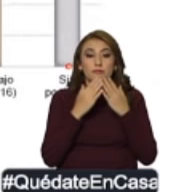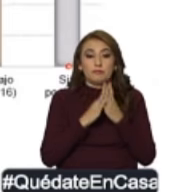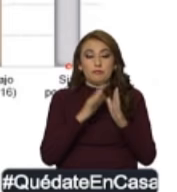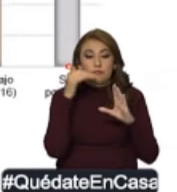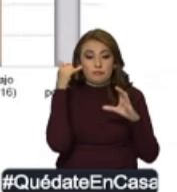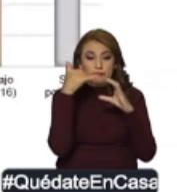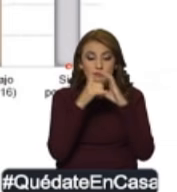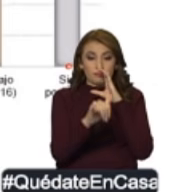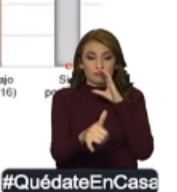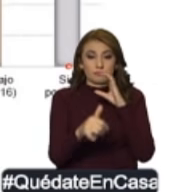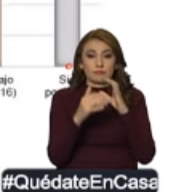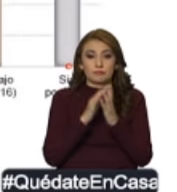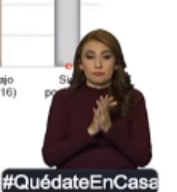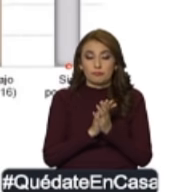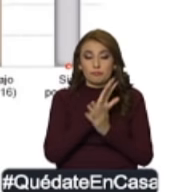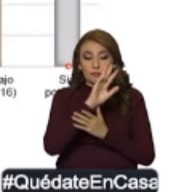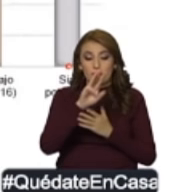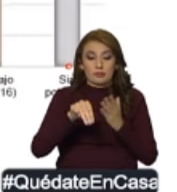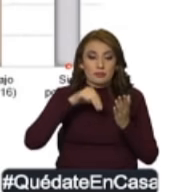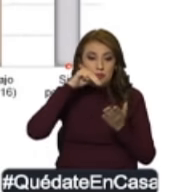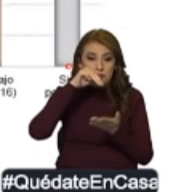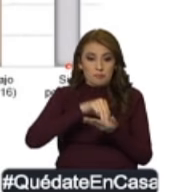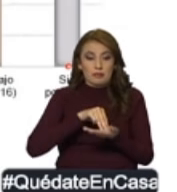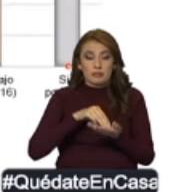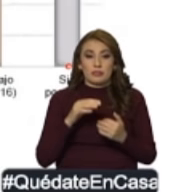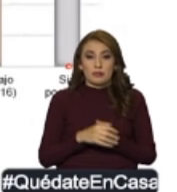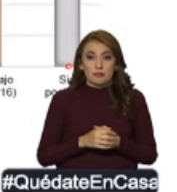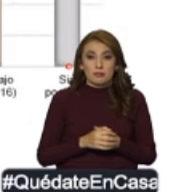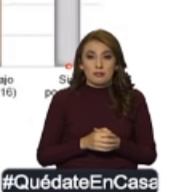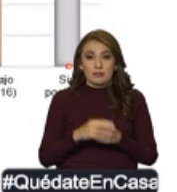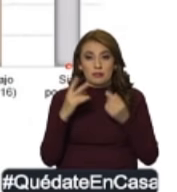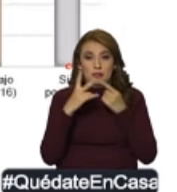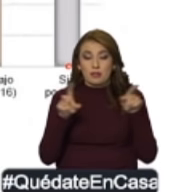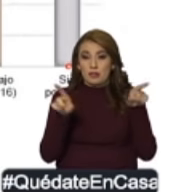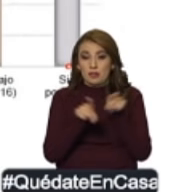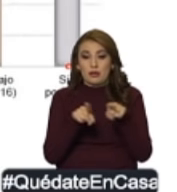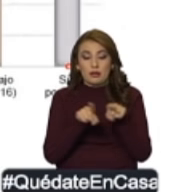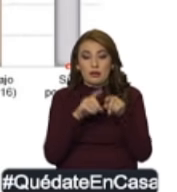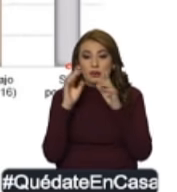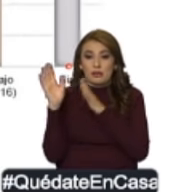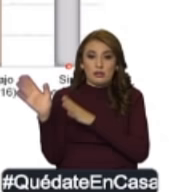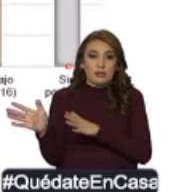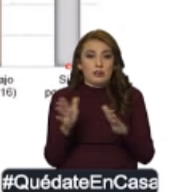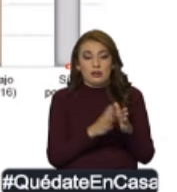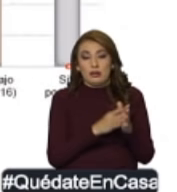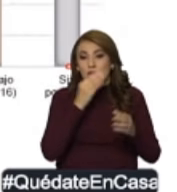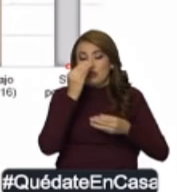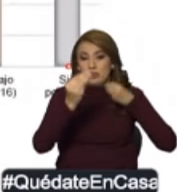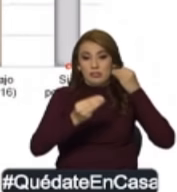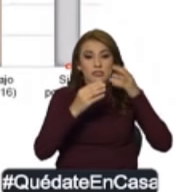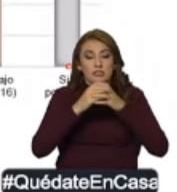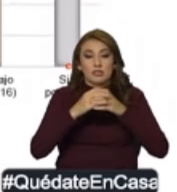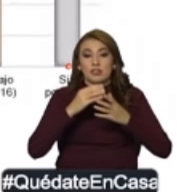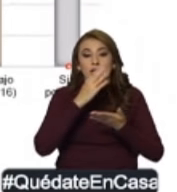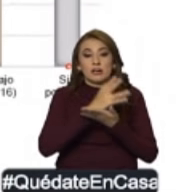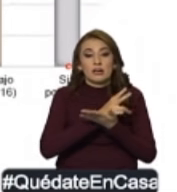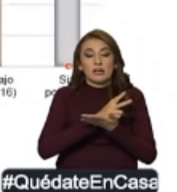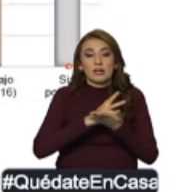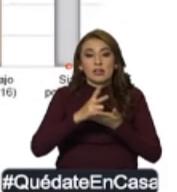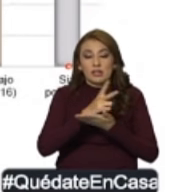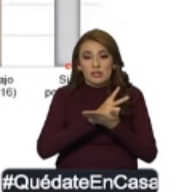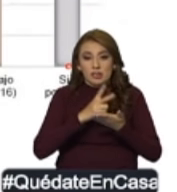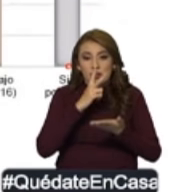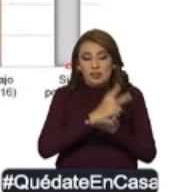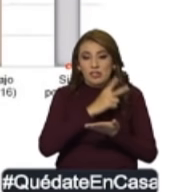Elena, Manabí, una zona del centro del país en donde están las provincias de Bolívar, Chimborazo,